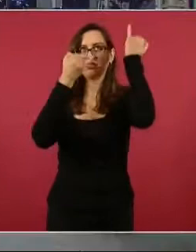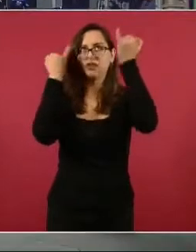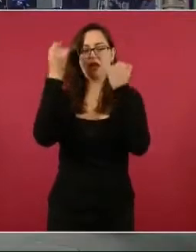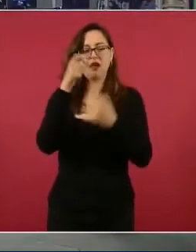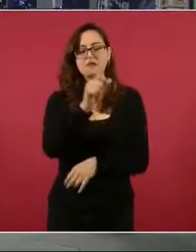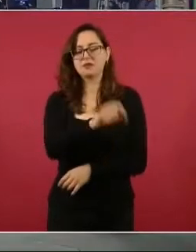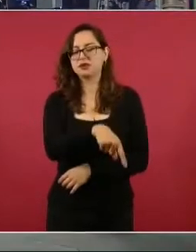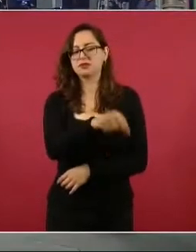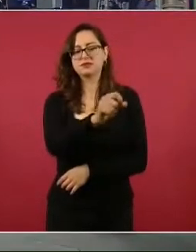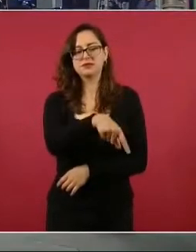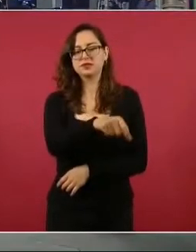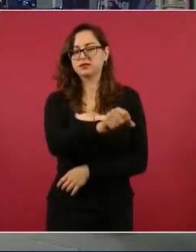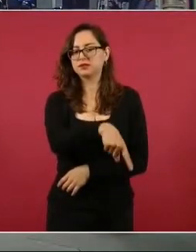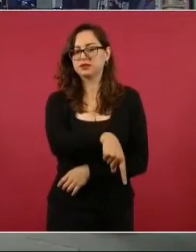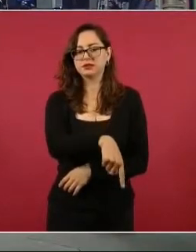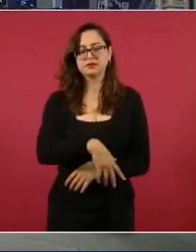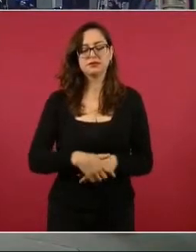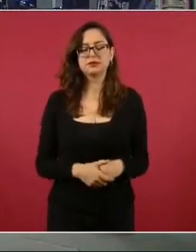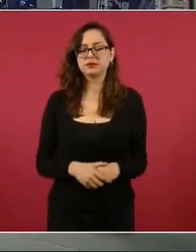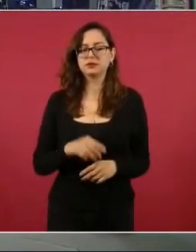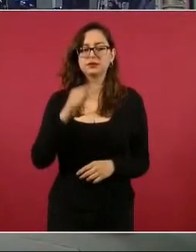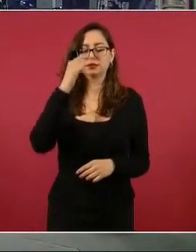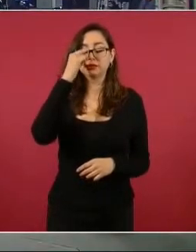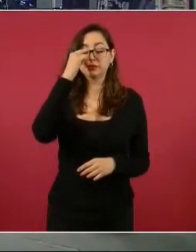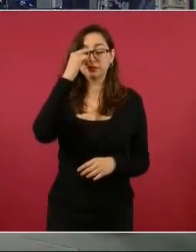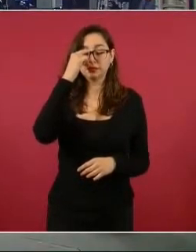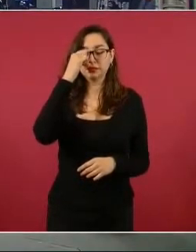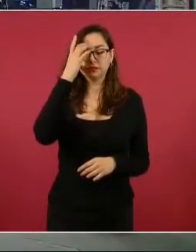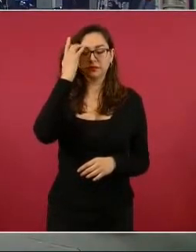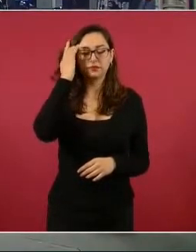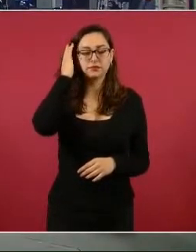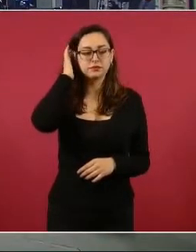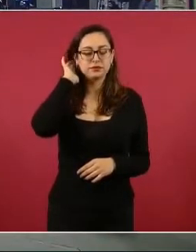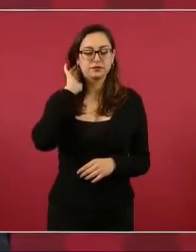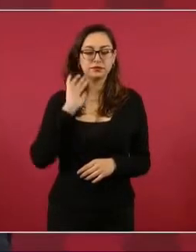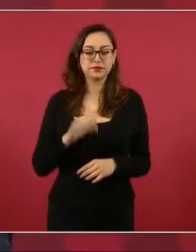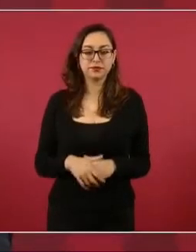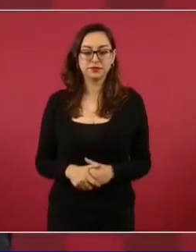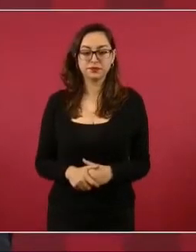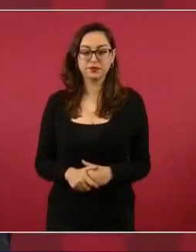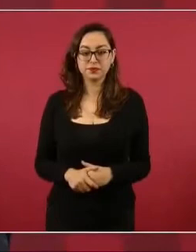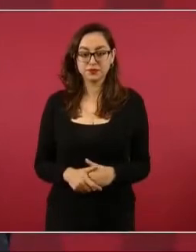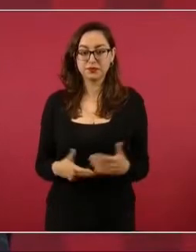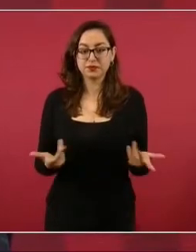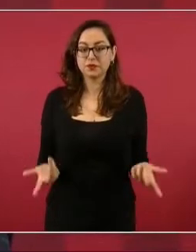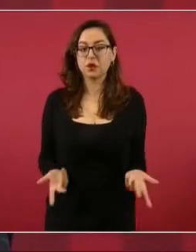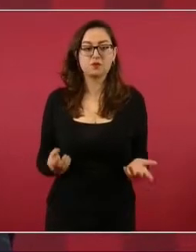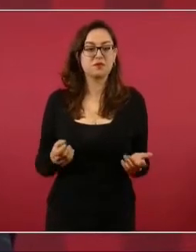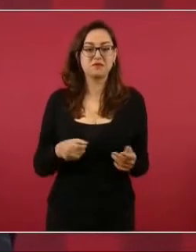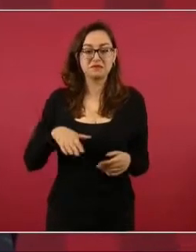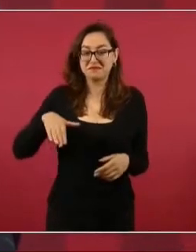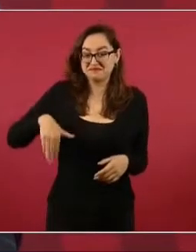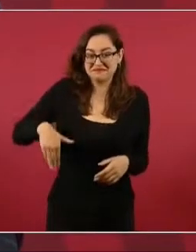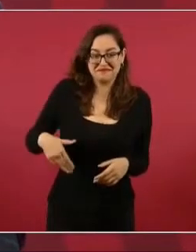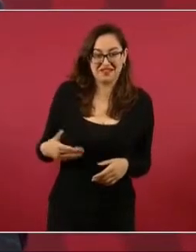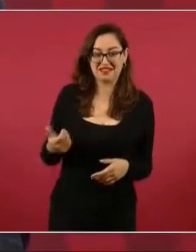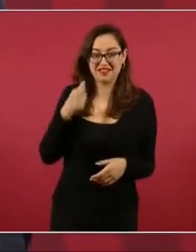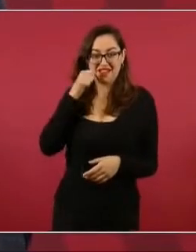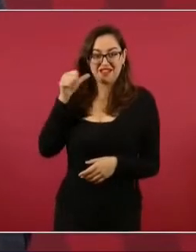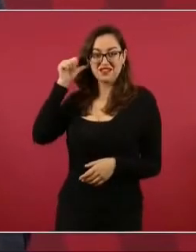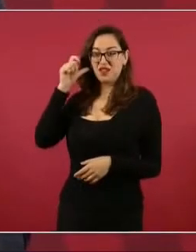de el invento de que se compraron aviones, cohetes